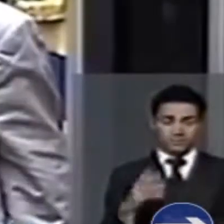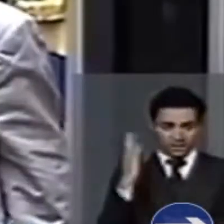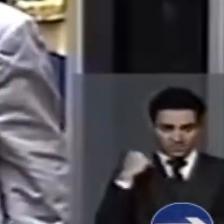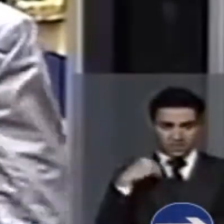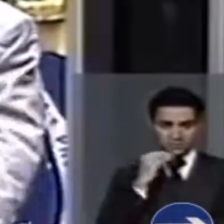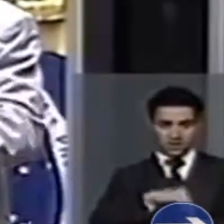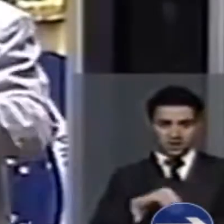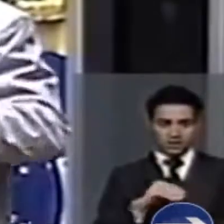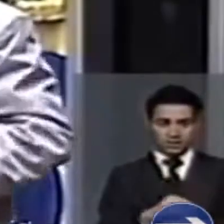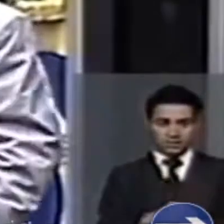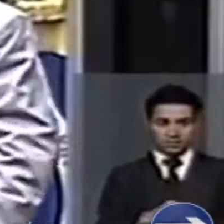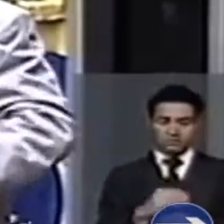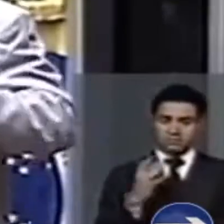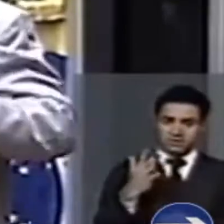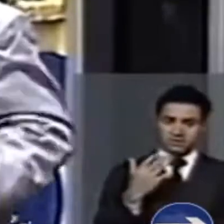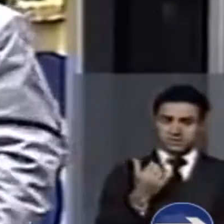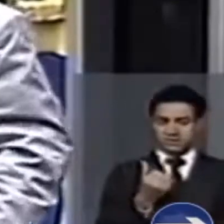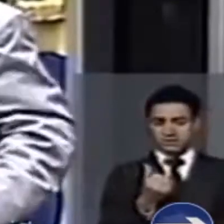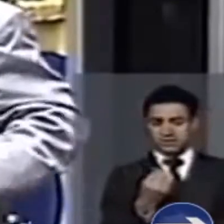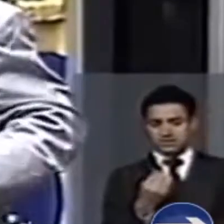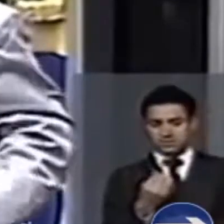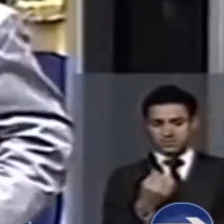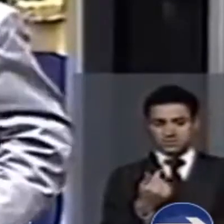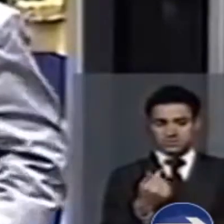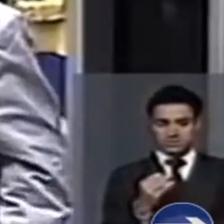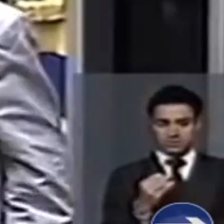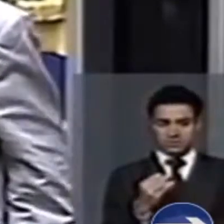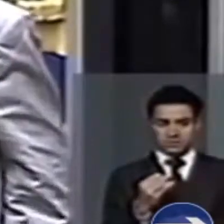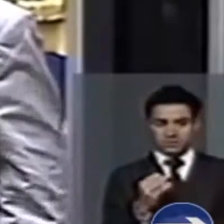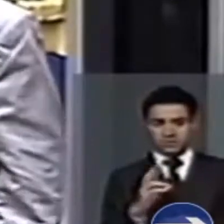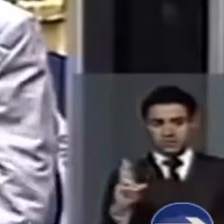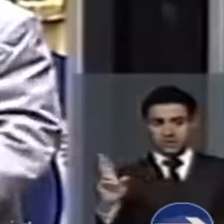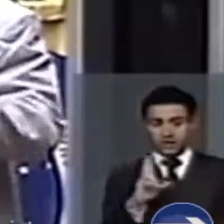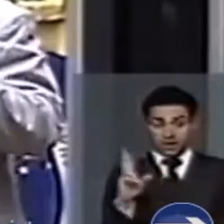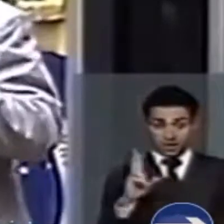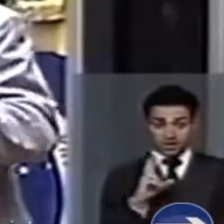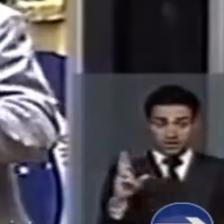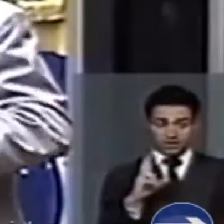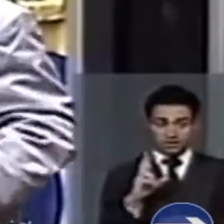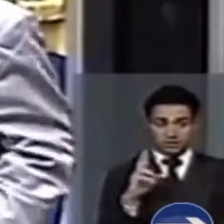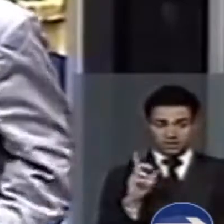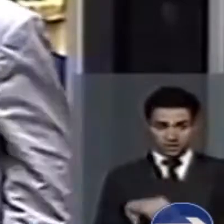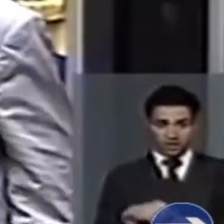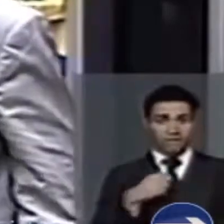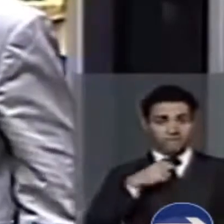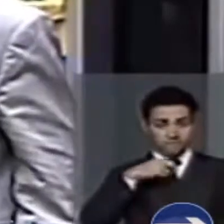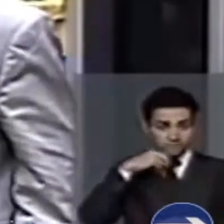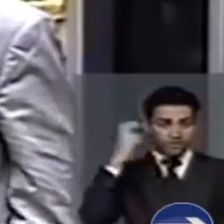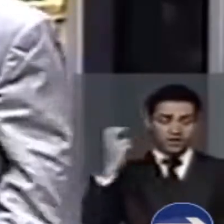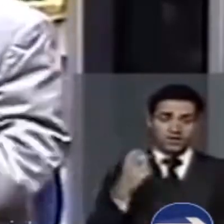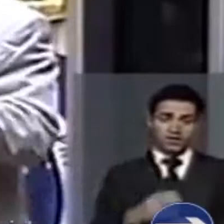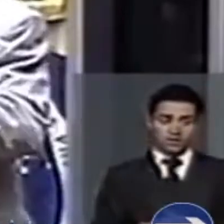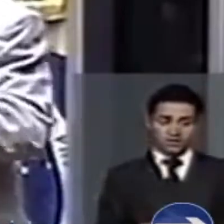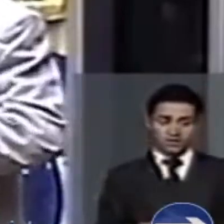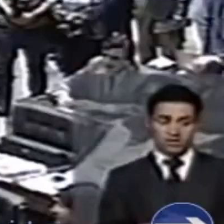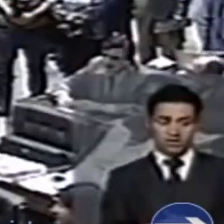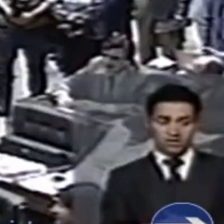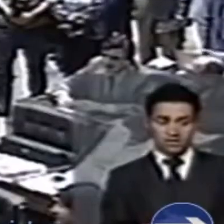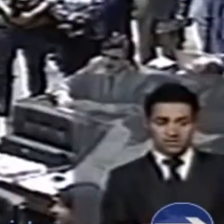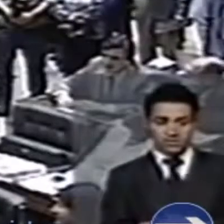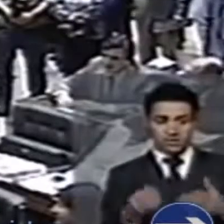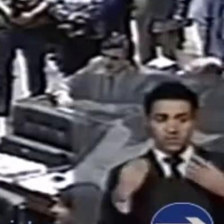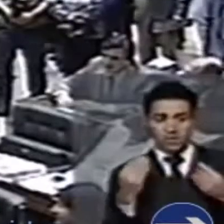mes? Entre 60 y 70 reais. Es una vergüenza que